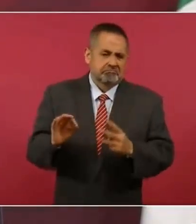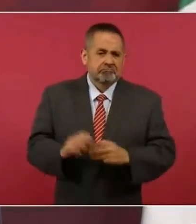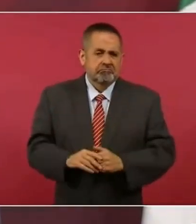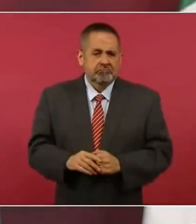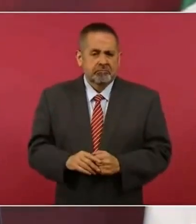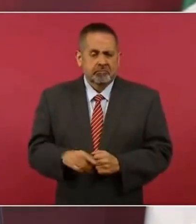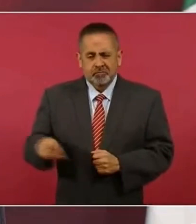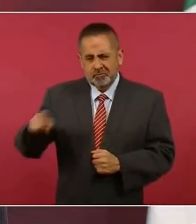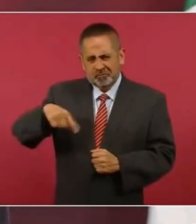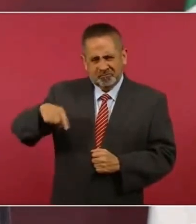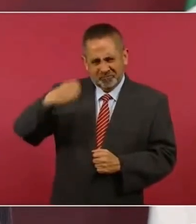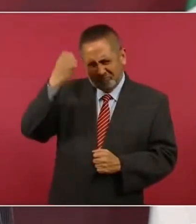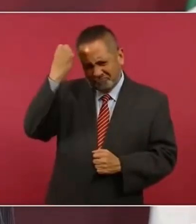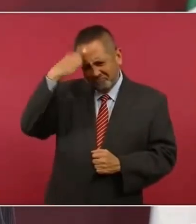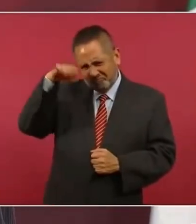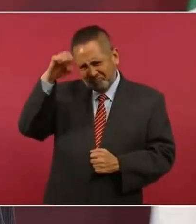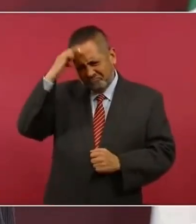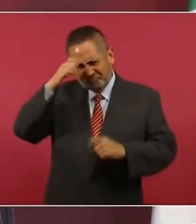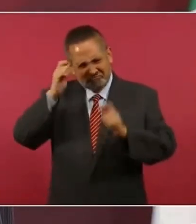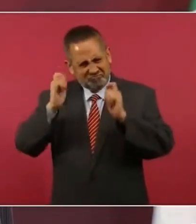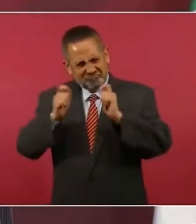con mucha experiencia,